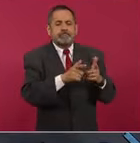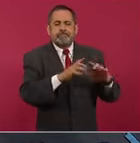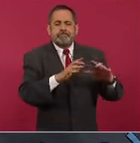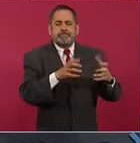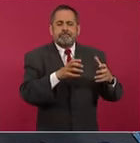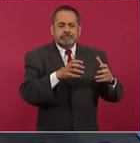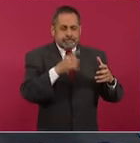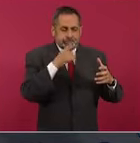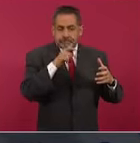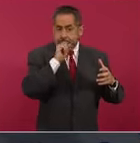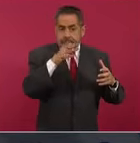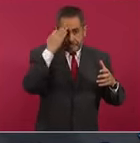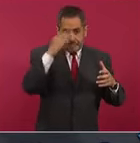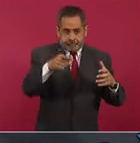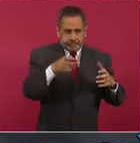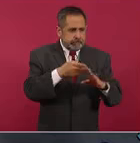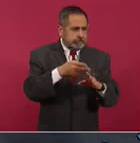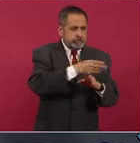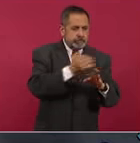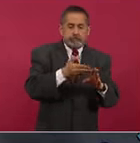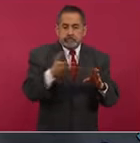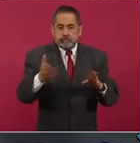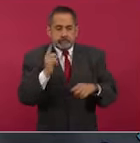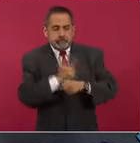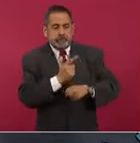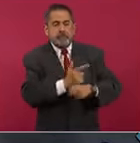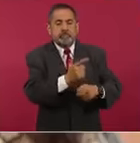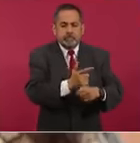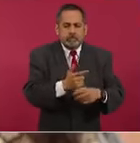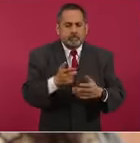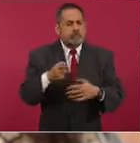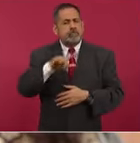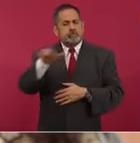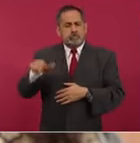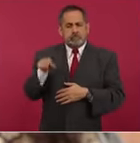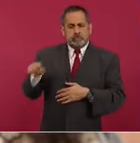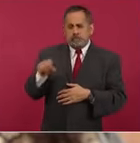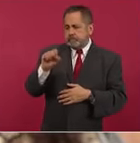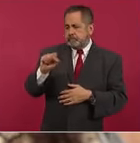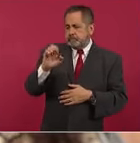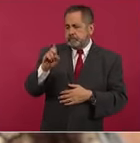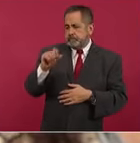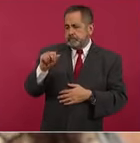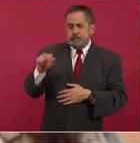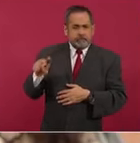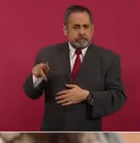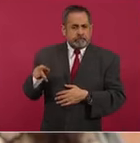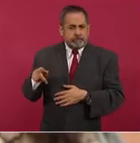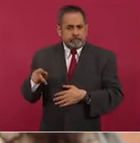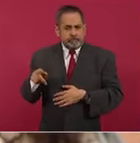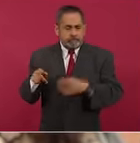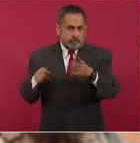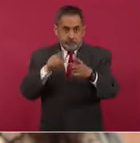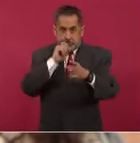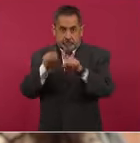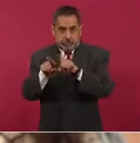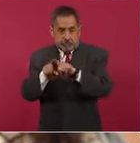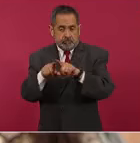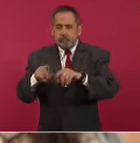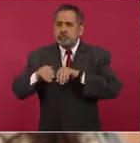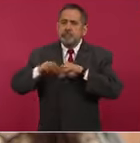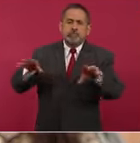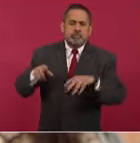criminal durante el ataque y después, ¿no? Sin embargo, Sedena, después de estas dos comunicaciones que ustedes mismos o la Comisión Presidencial